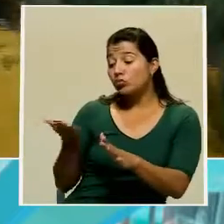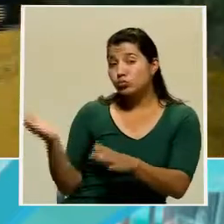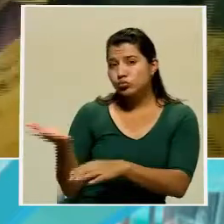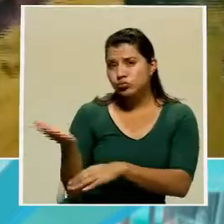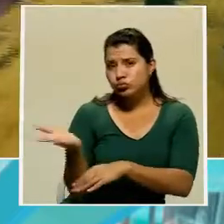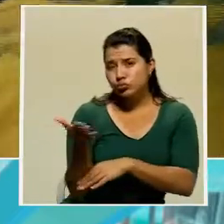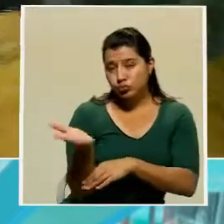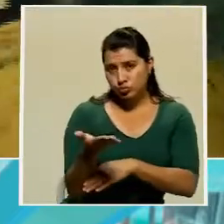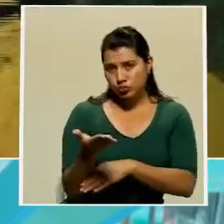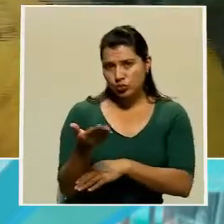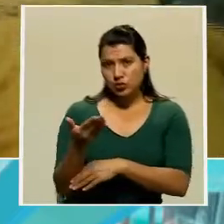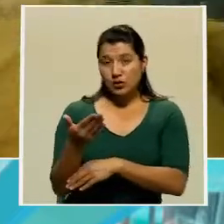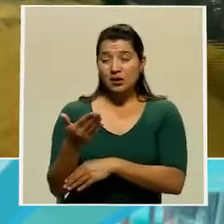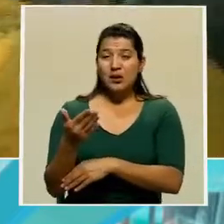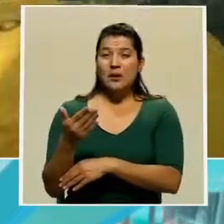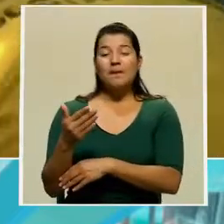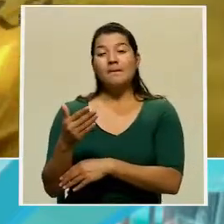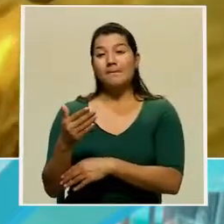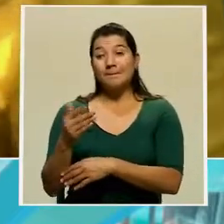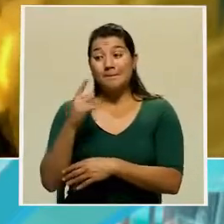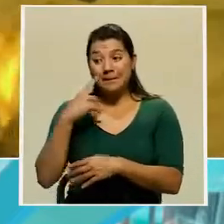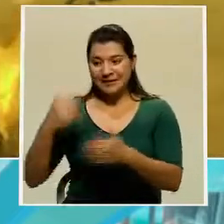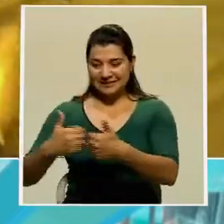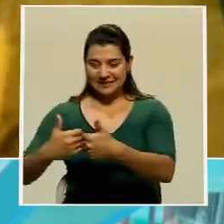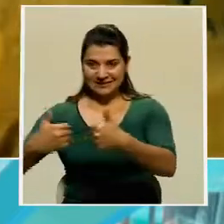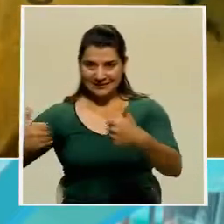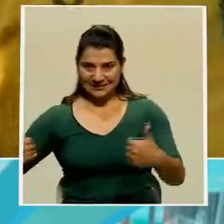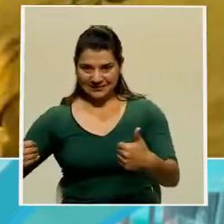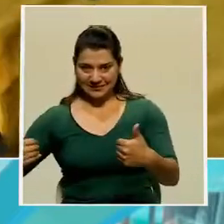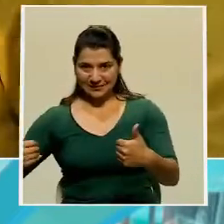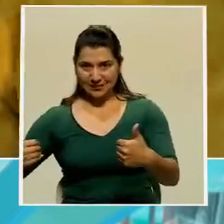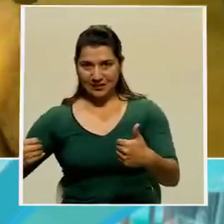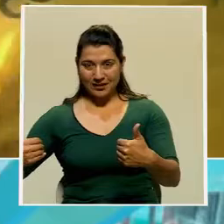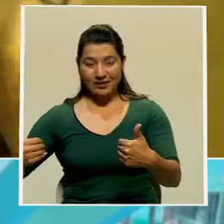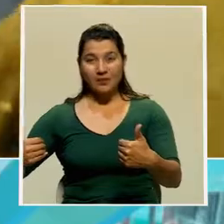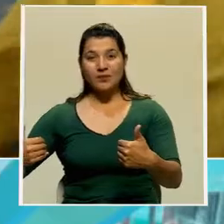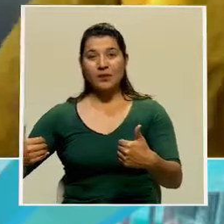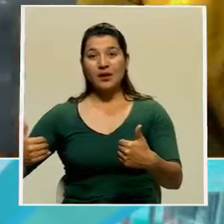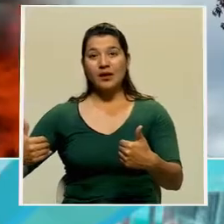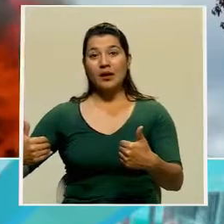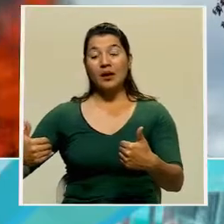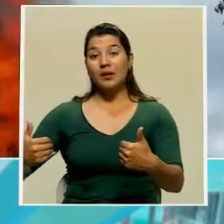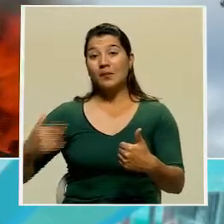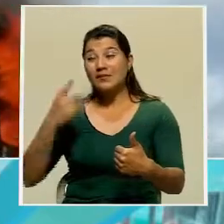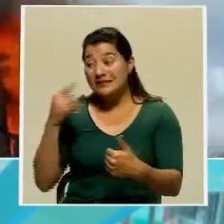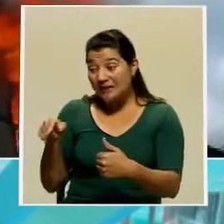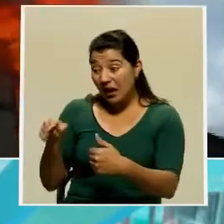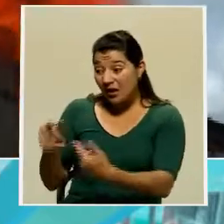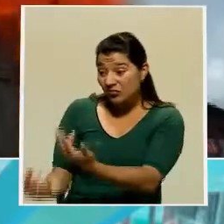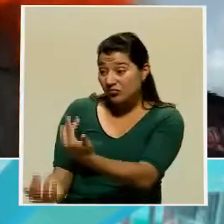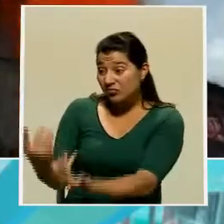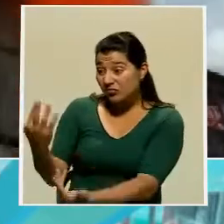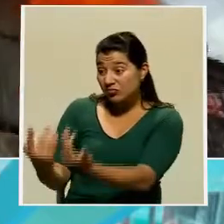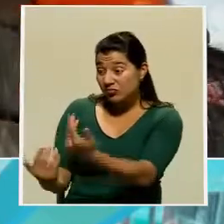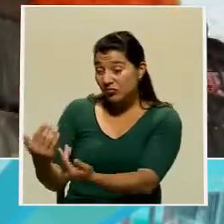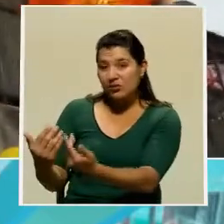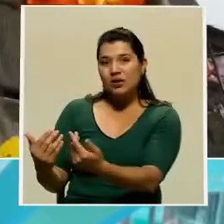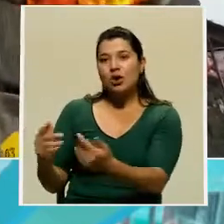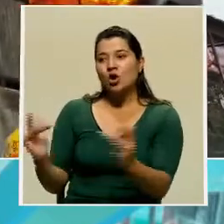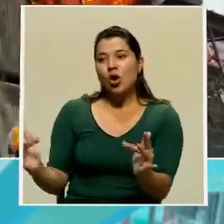entre 3 y 5 metros de distancia para tener una zona que me permita que el fuego no alcance mi